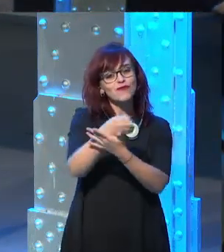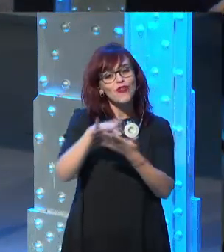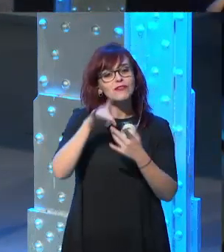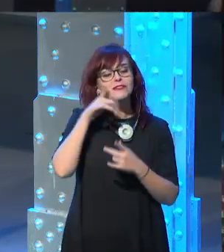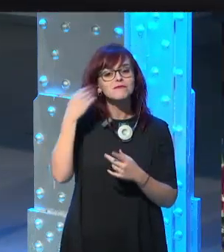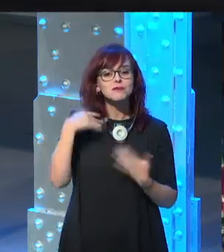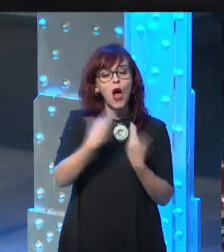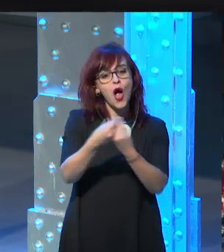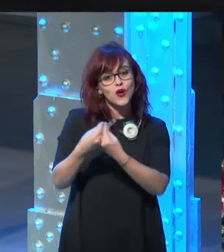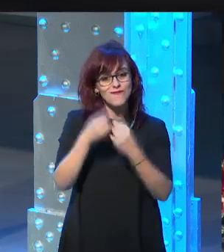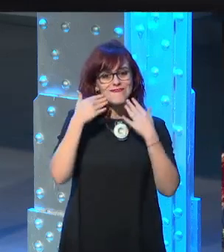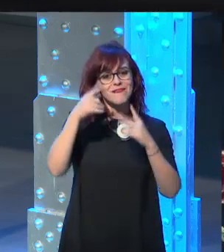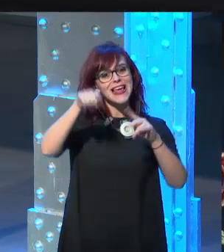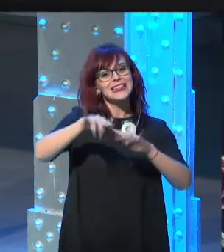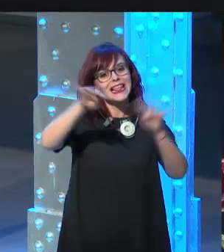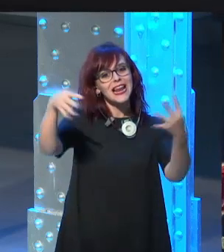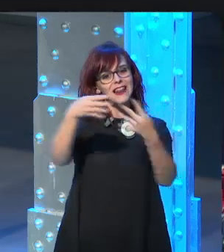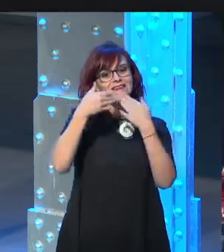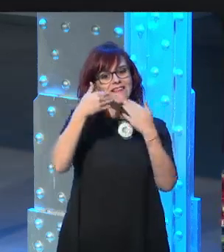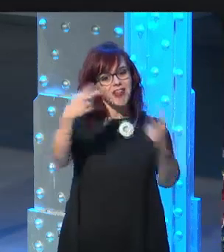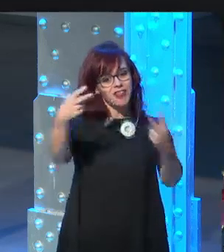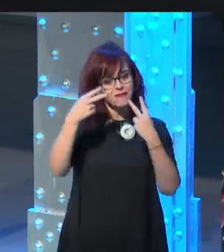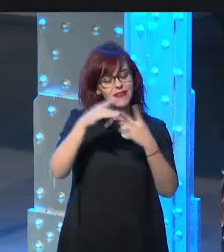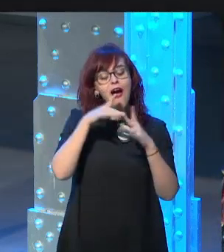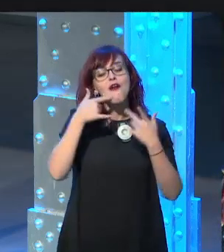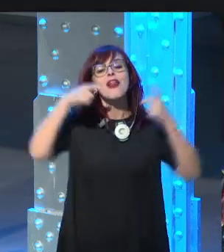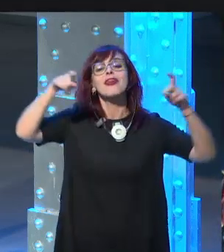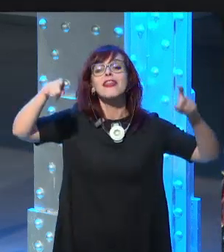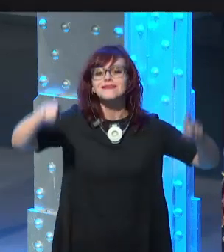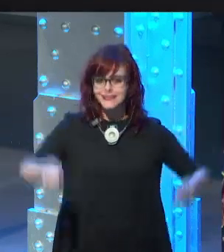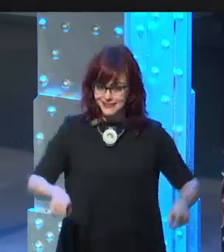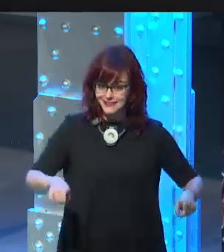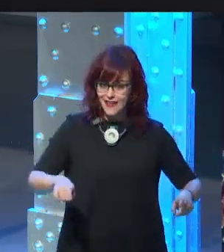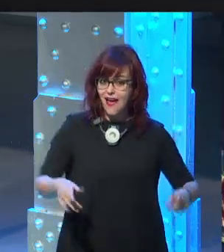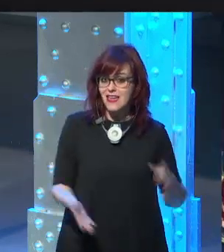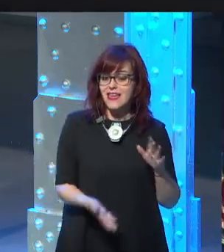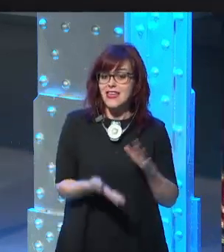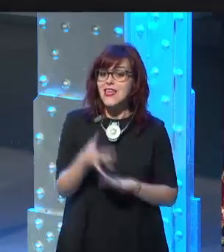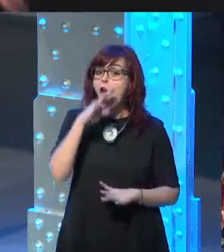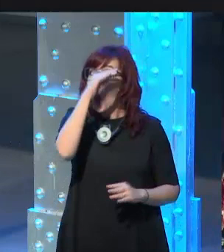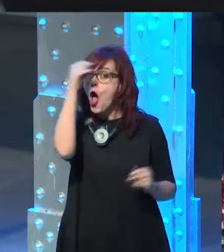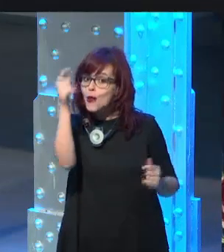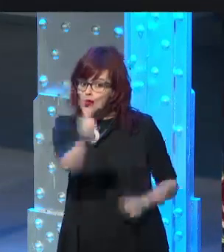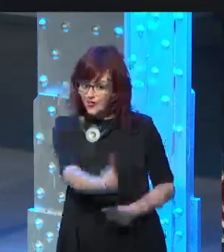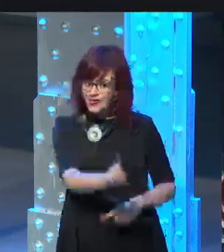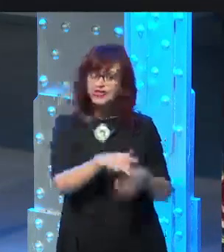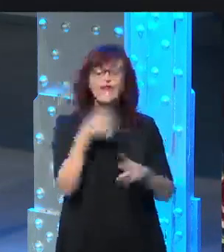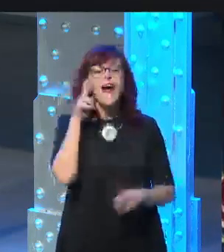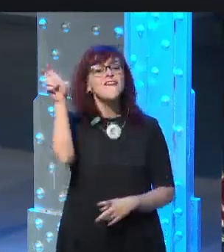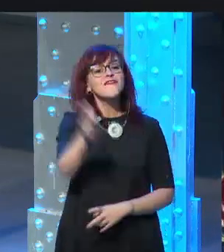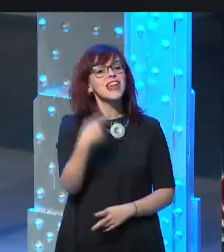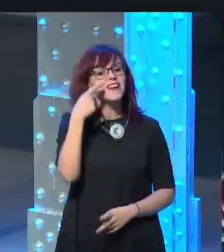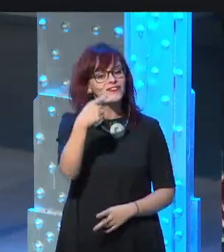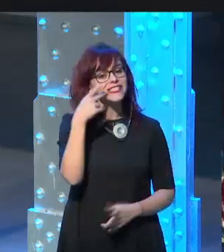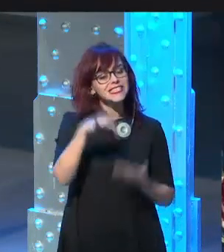nos habéis estado acompañando vía streaming. Y ahora a descansar y no olvidéis eso, venir a